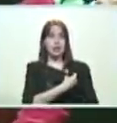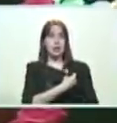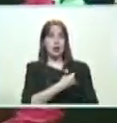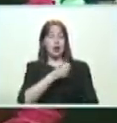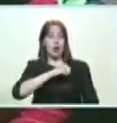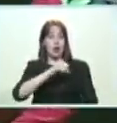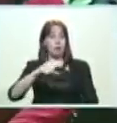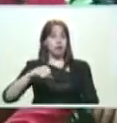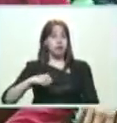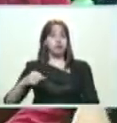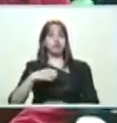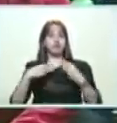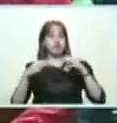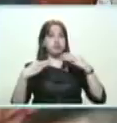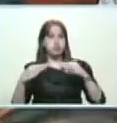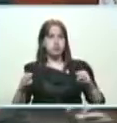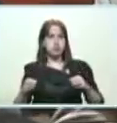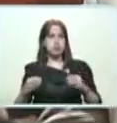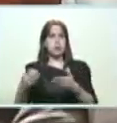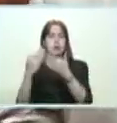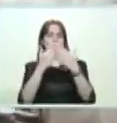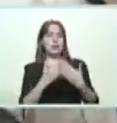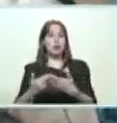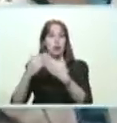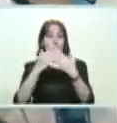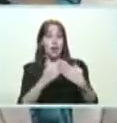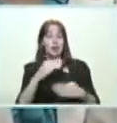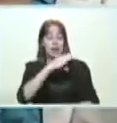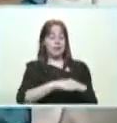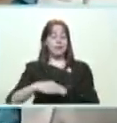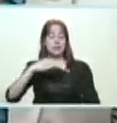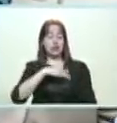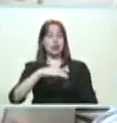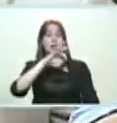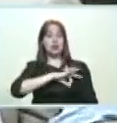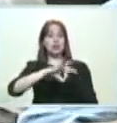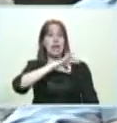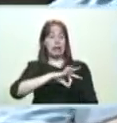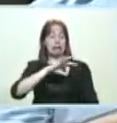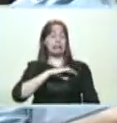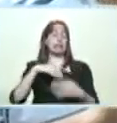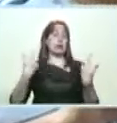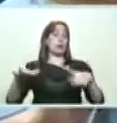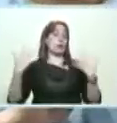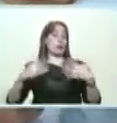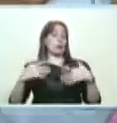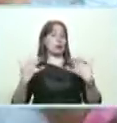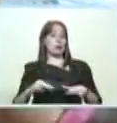públicas y privadas, y estudiantes de las misiones socialistas, Naguará, pues.